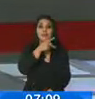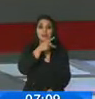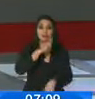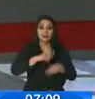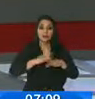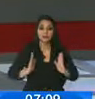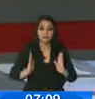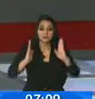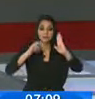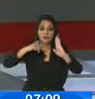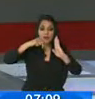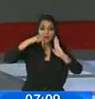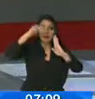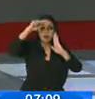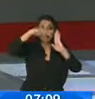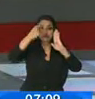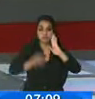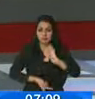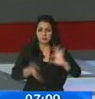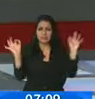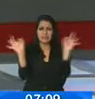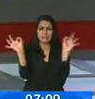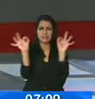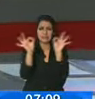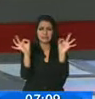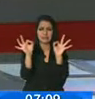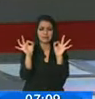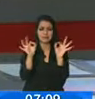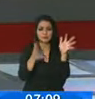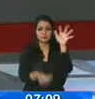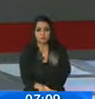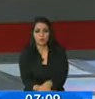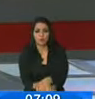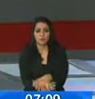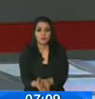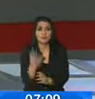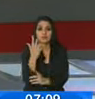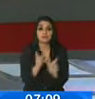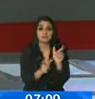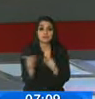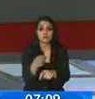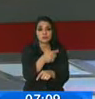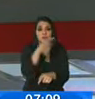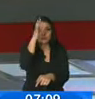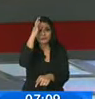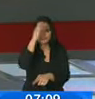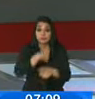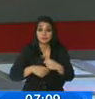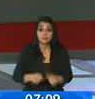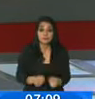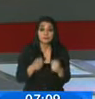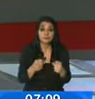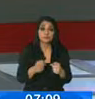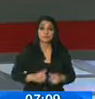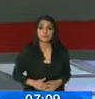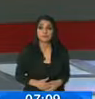andamio se vino abajo. Fueron sepultadas, mientras que 3 personas más continúan con pronóstico reservado en el Hospital Verdi